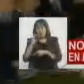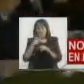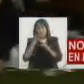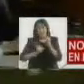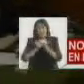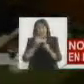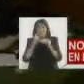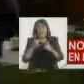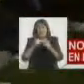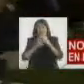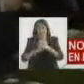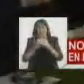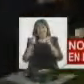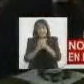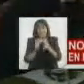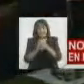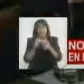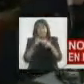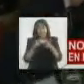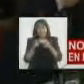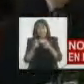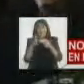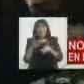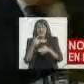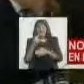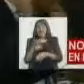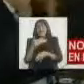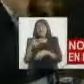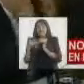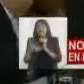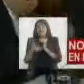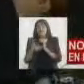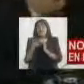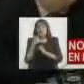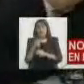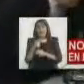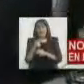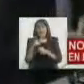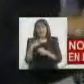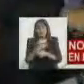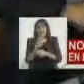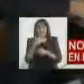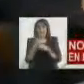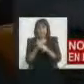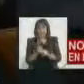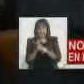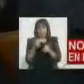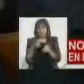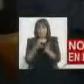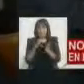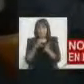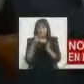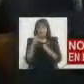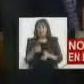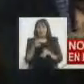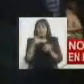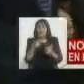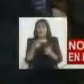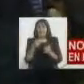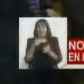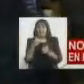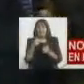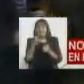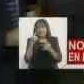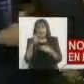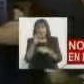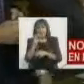internacionales, ejerzan ese accionar moral y técnico que hemos aprovechado para invitar a que